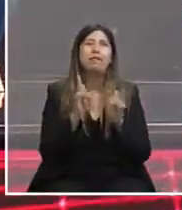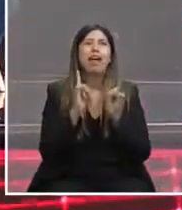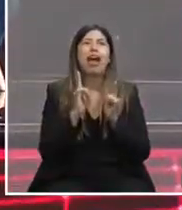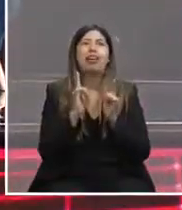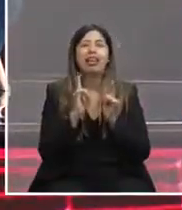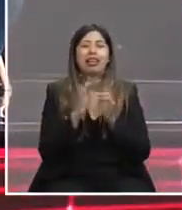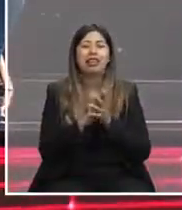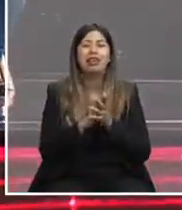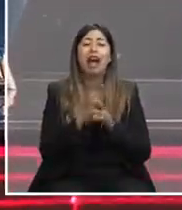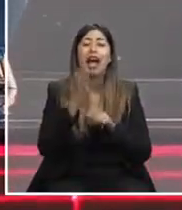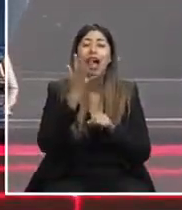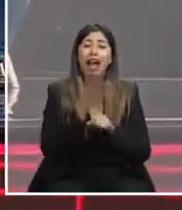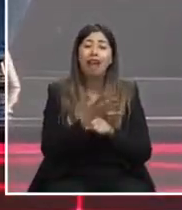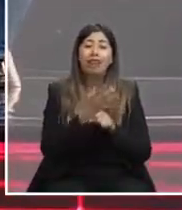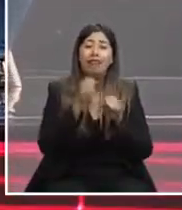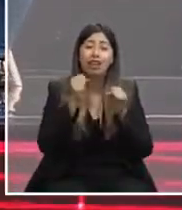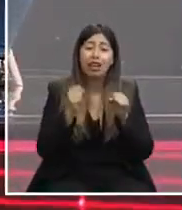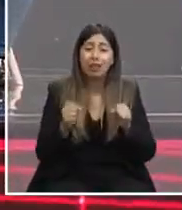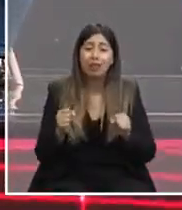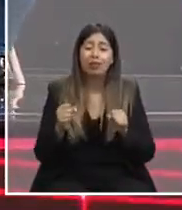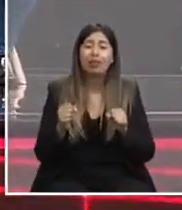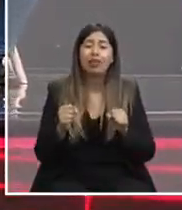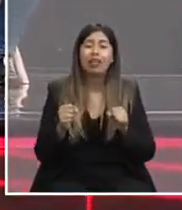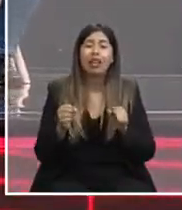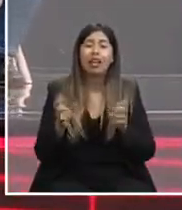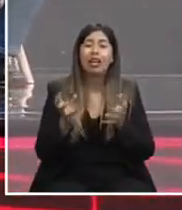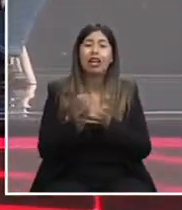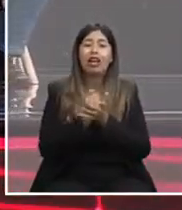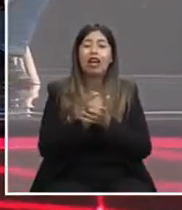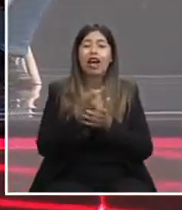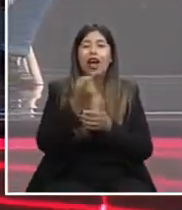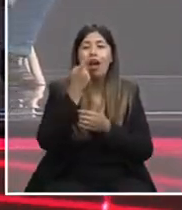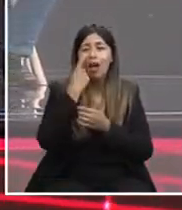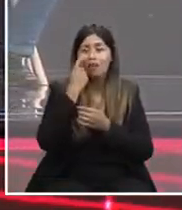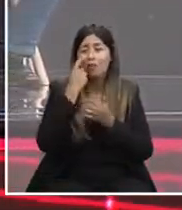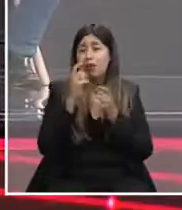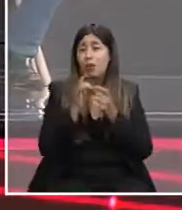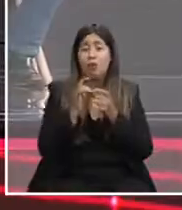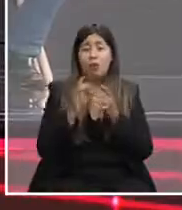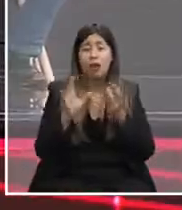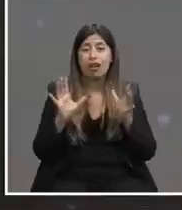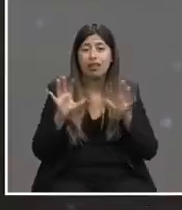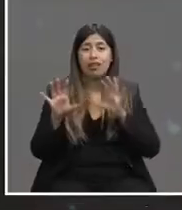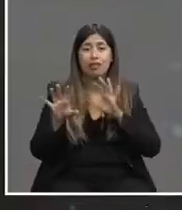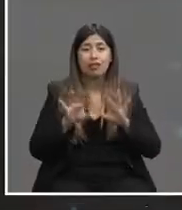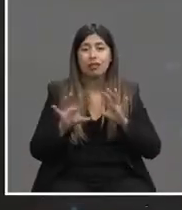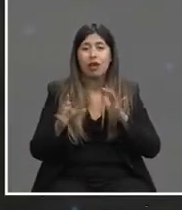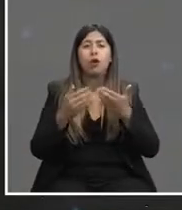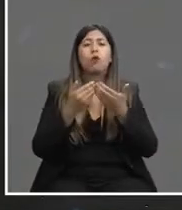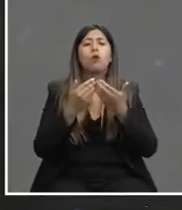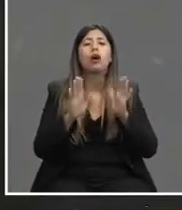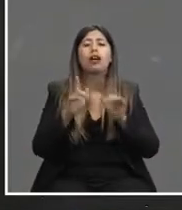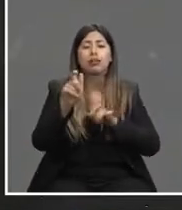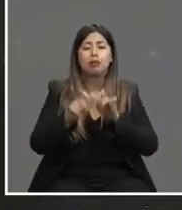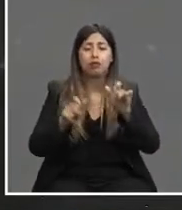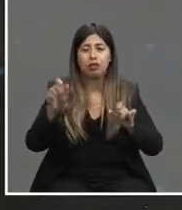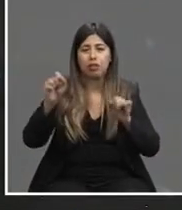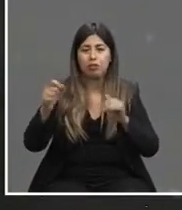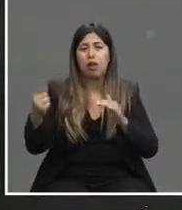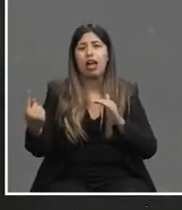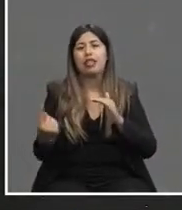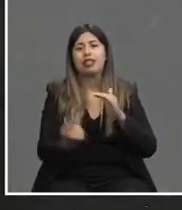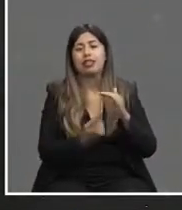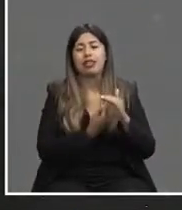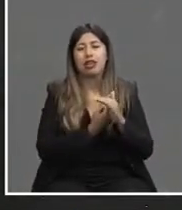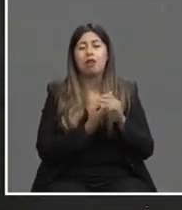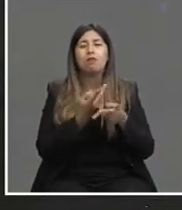por divisa la posibilidad de llegar a un conocimiento sobre cualquier cosa a la cual cualquier persona podría acceder, es decir, pública y